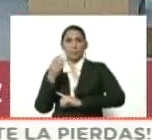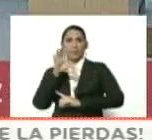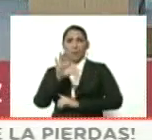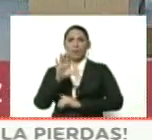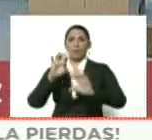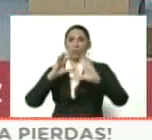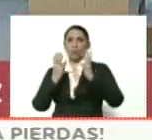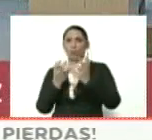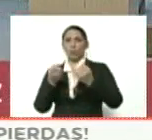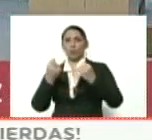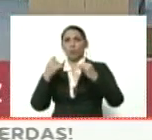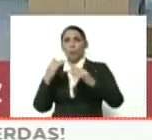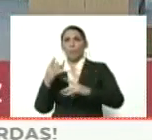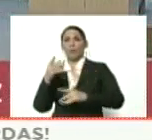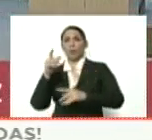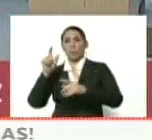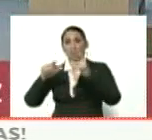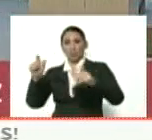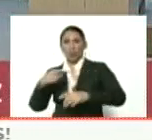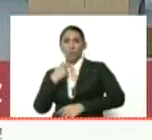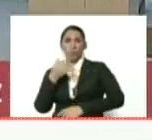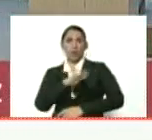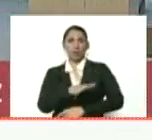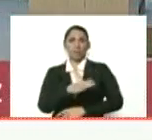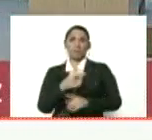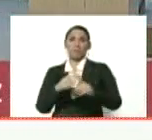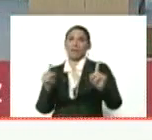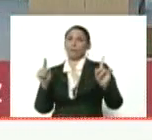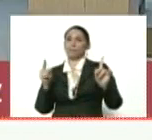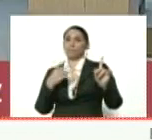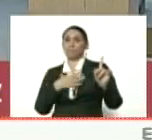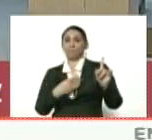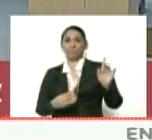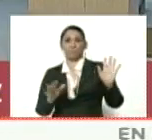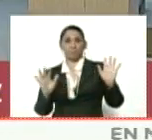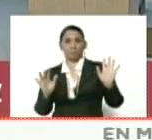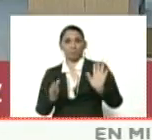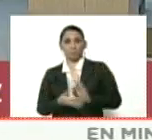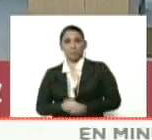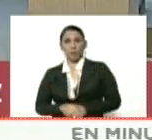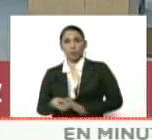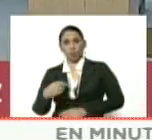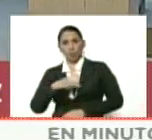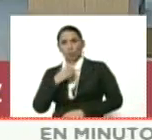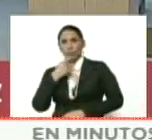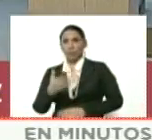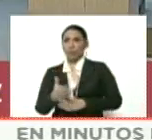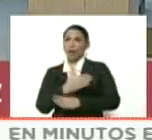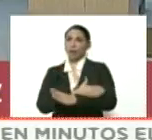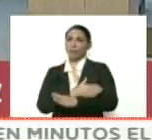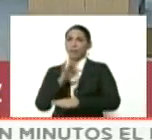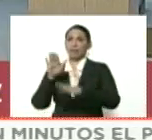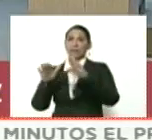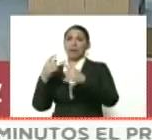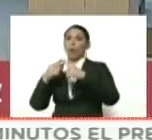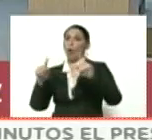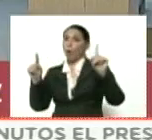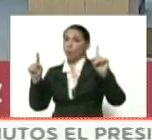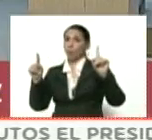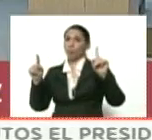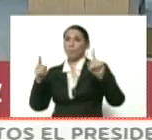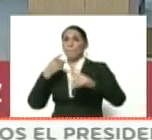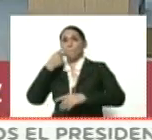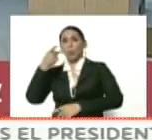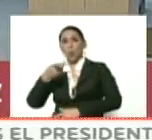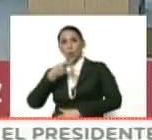casos fallecidos también. Y bueno, lamentándolo mucho, como hemos dicho, quizás otro tipo de